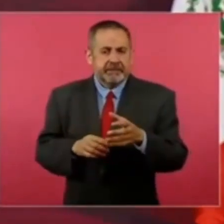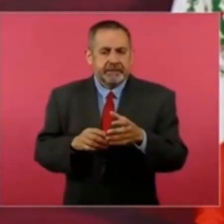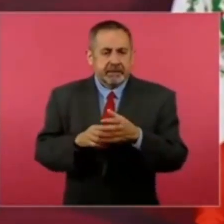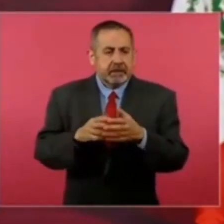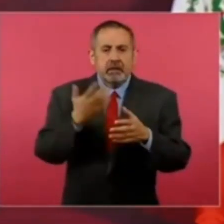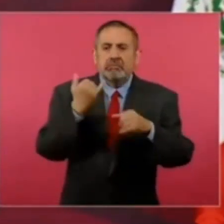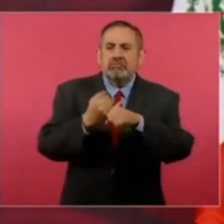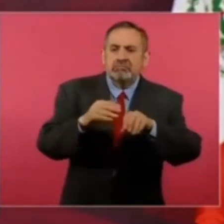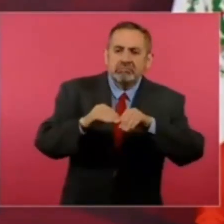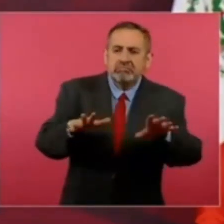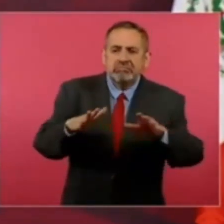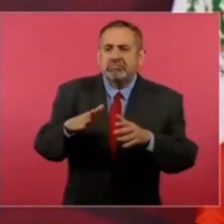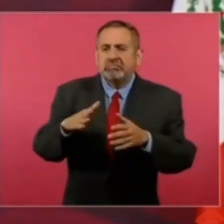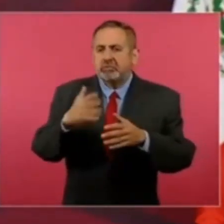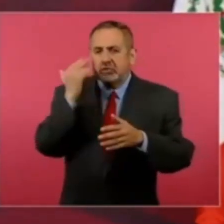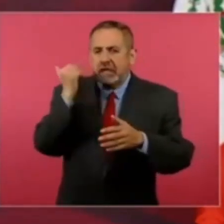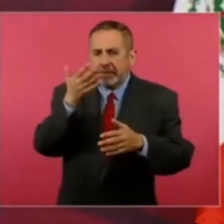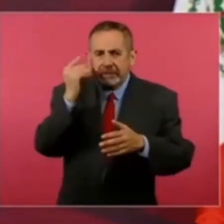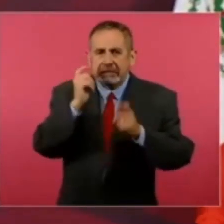informada